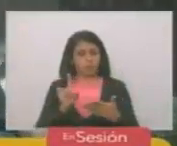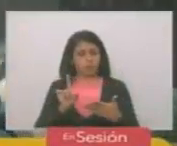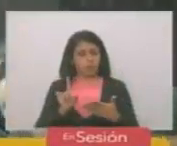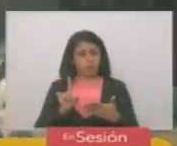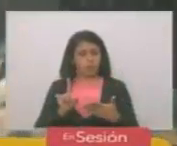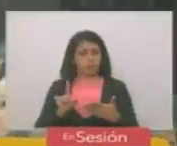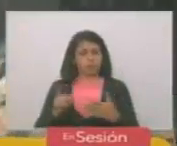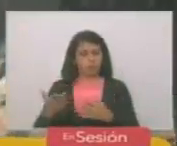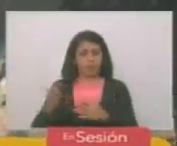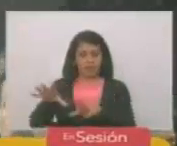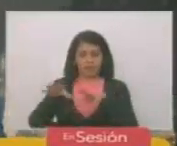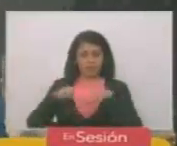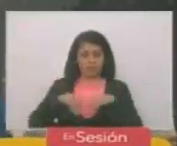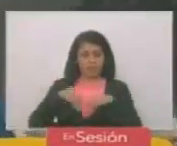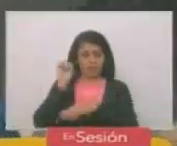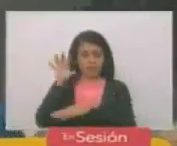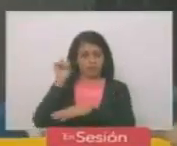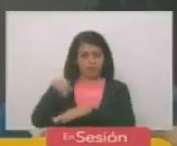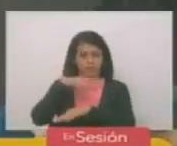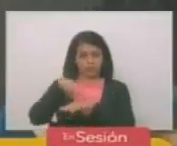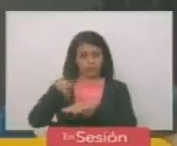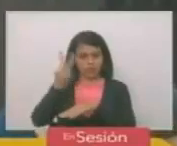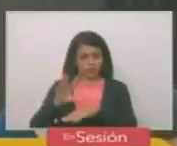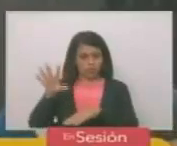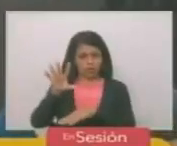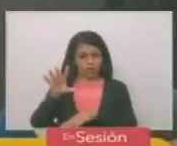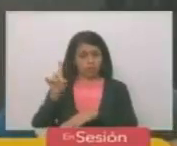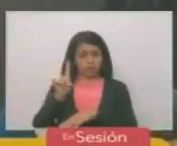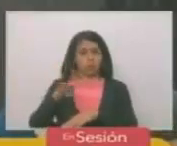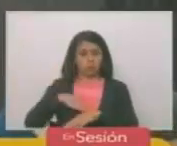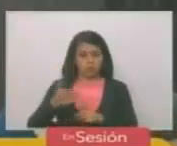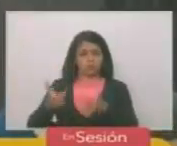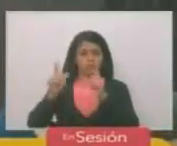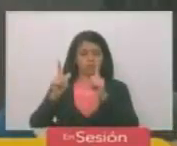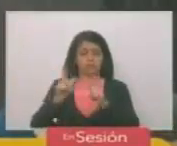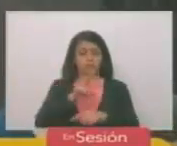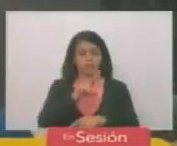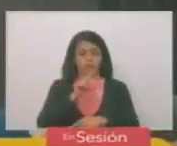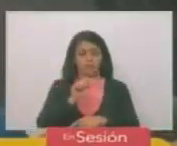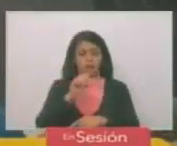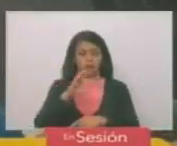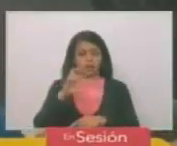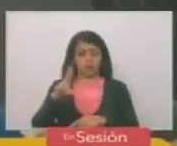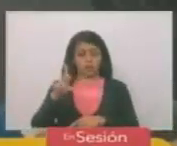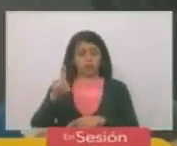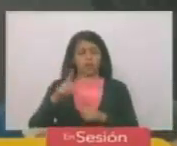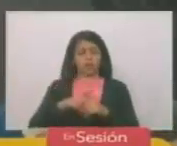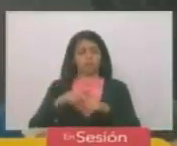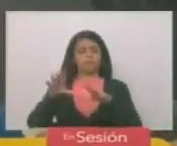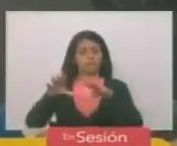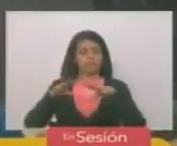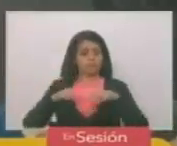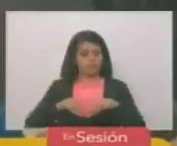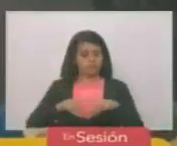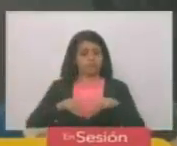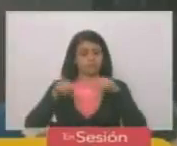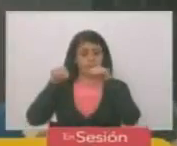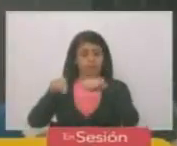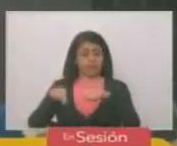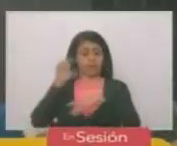quieran reconocer. Bakú significa un enorme reconocimiento a